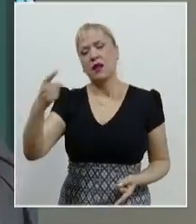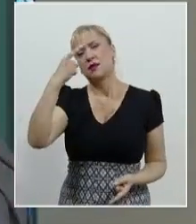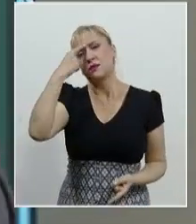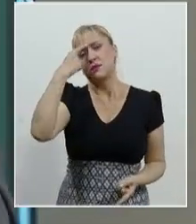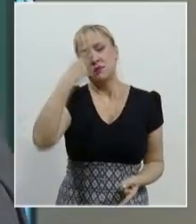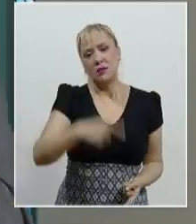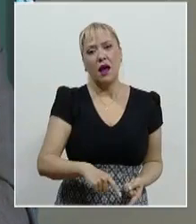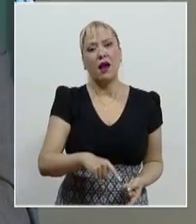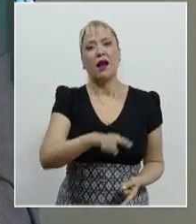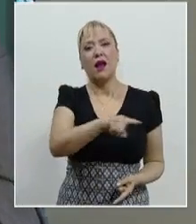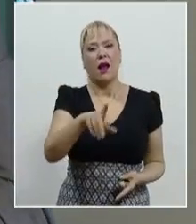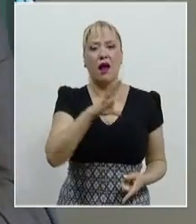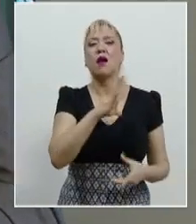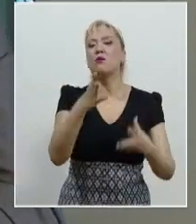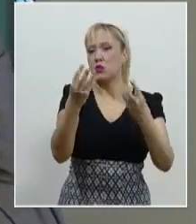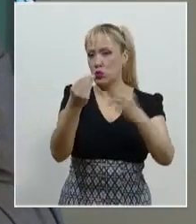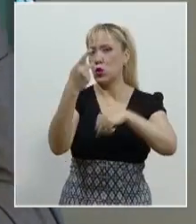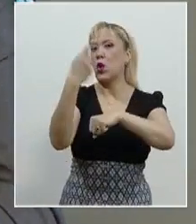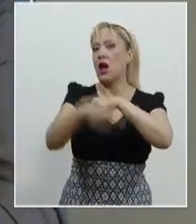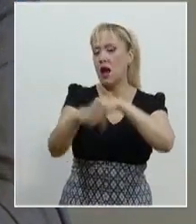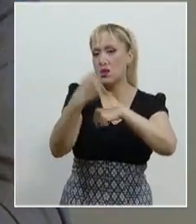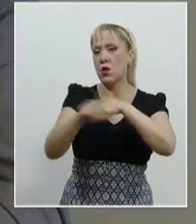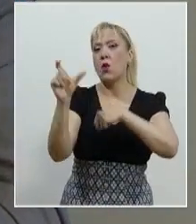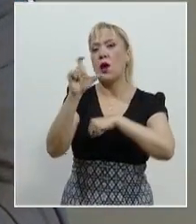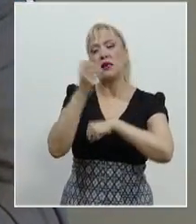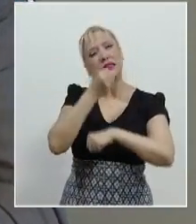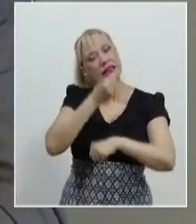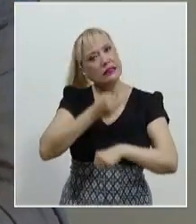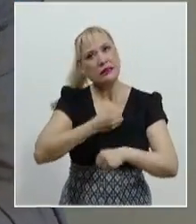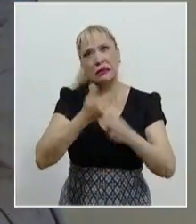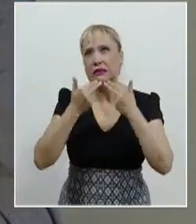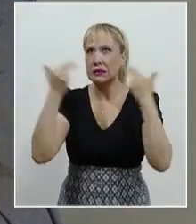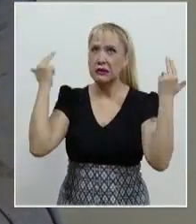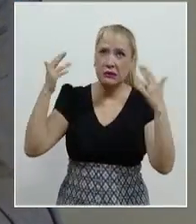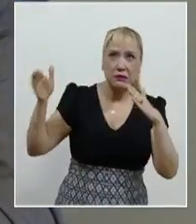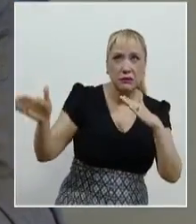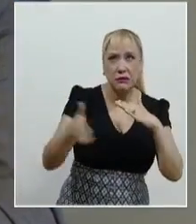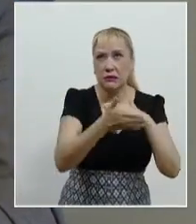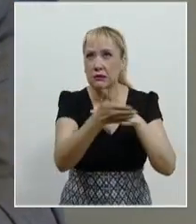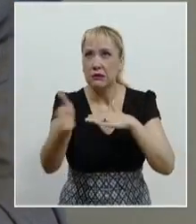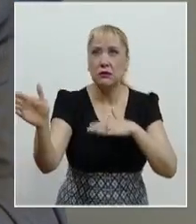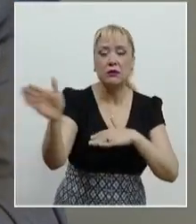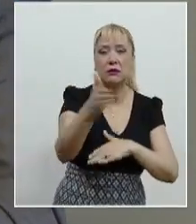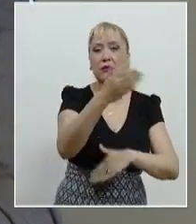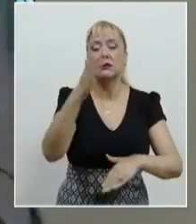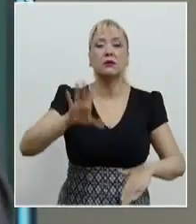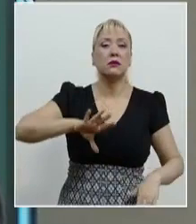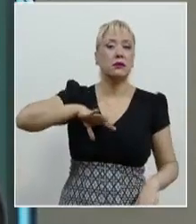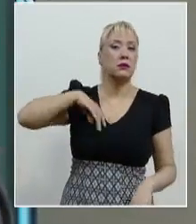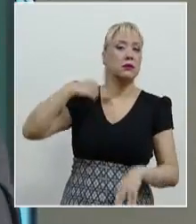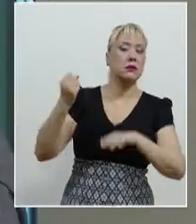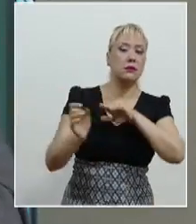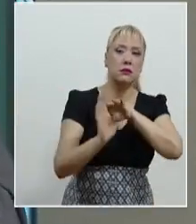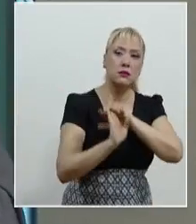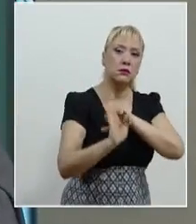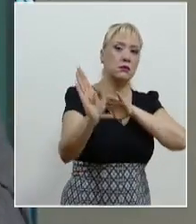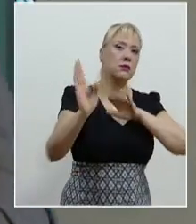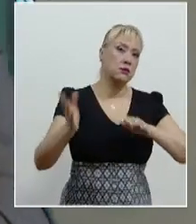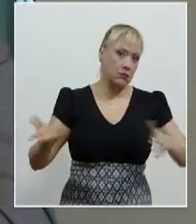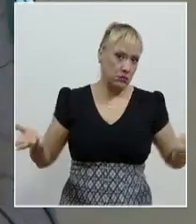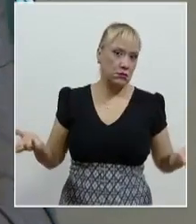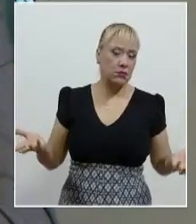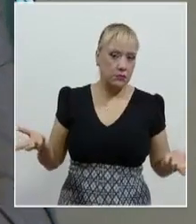a mitigar los riesgos y las vulnerabilidades que enfrentan las personas en su trayecto